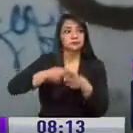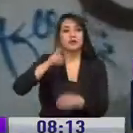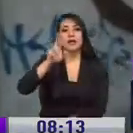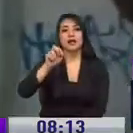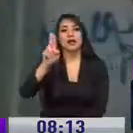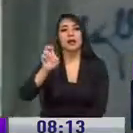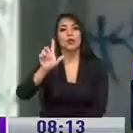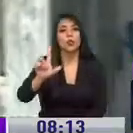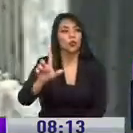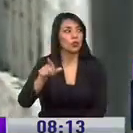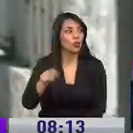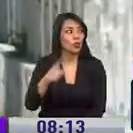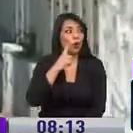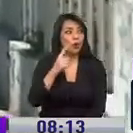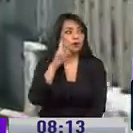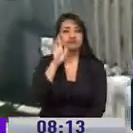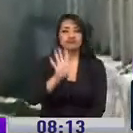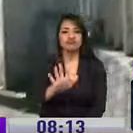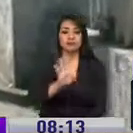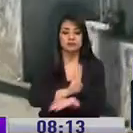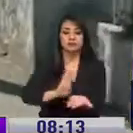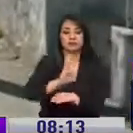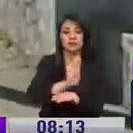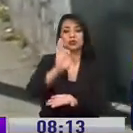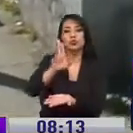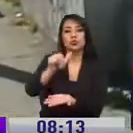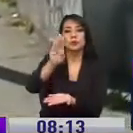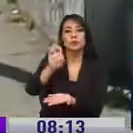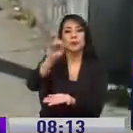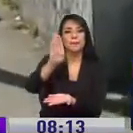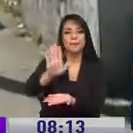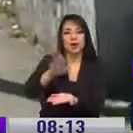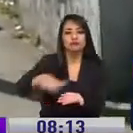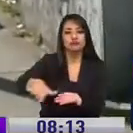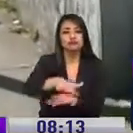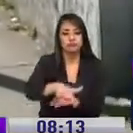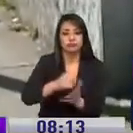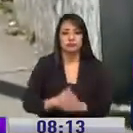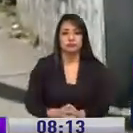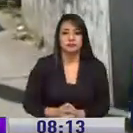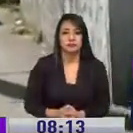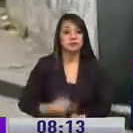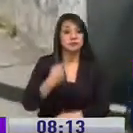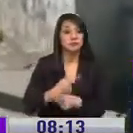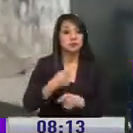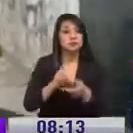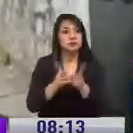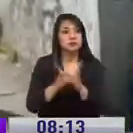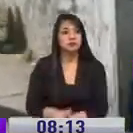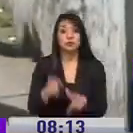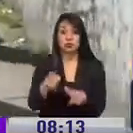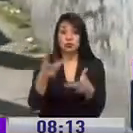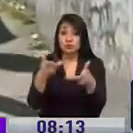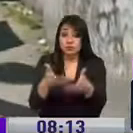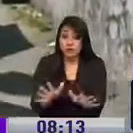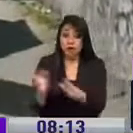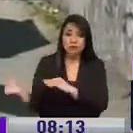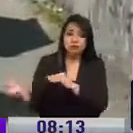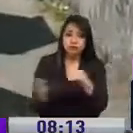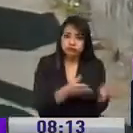Cárdenas, él es uno de los dirigentes del barrio Turubamba Bajo, y precisamente, mi vecino, coménteme, ustedes ya han